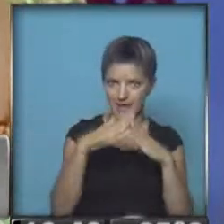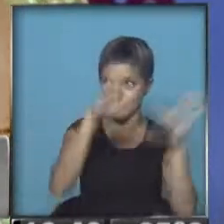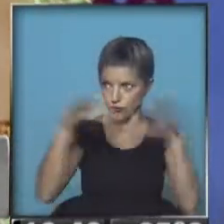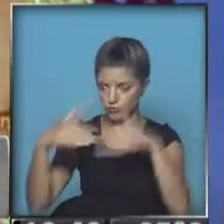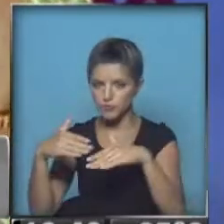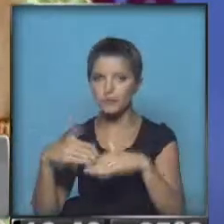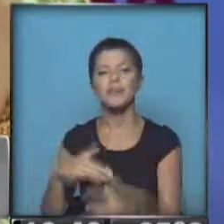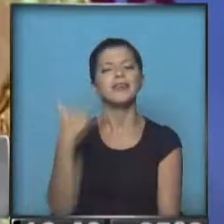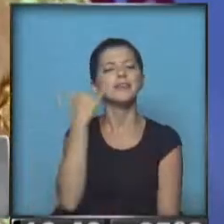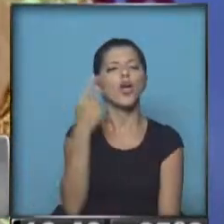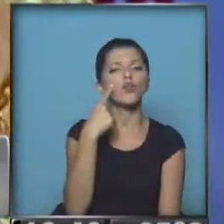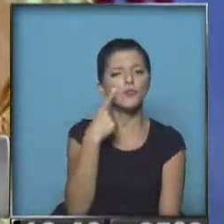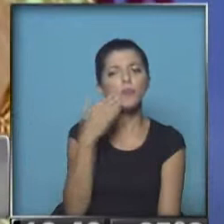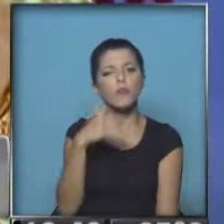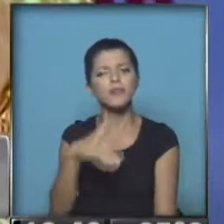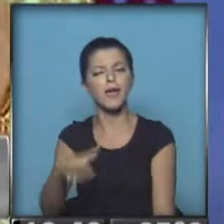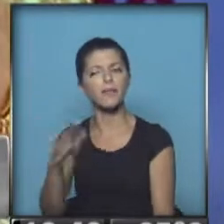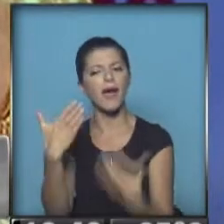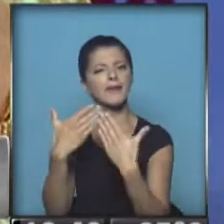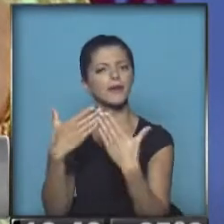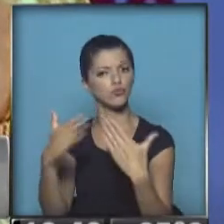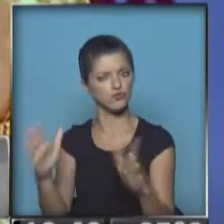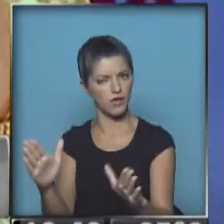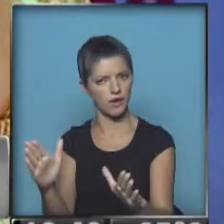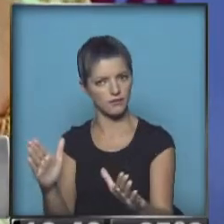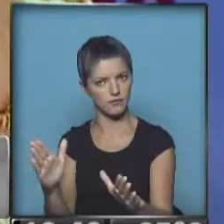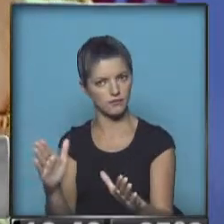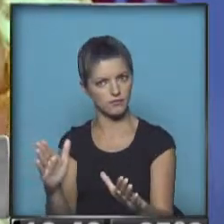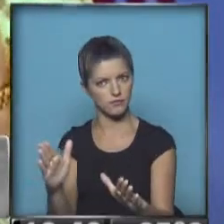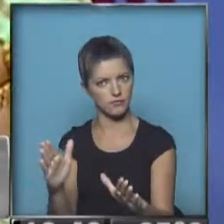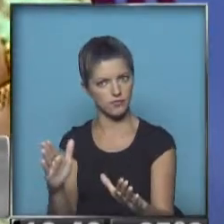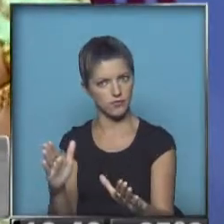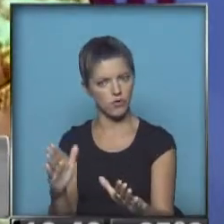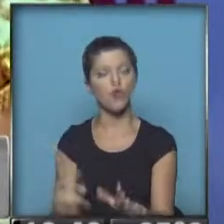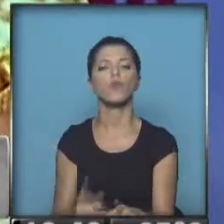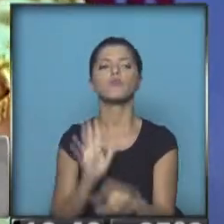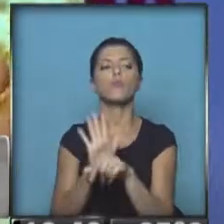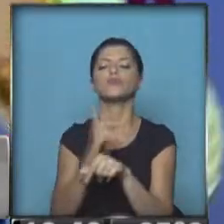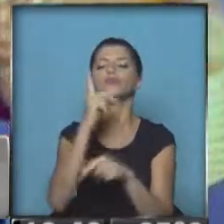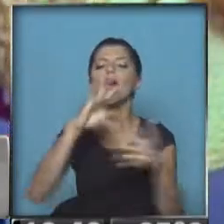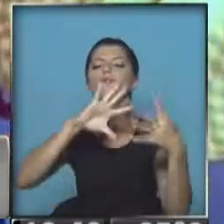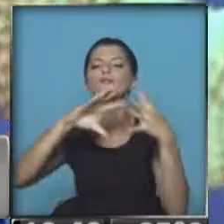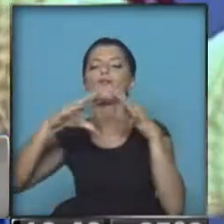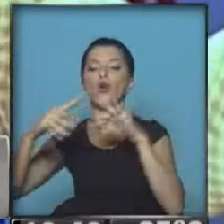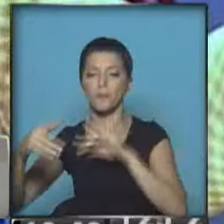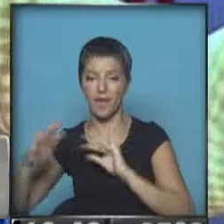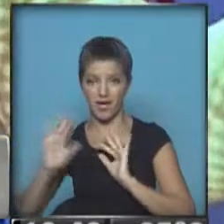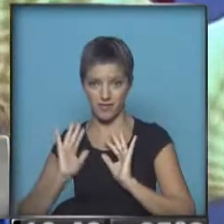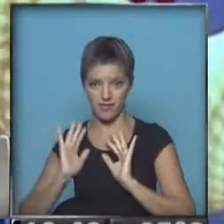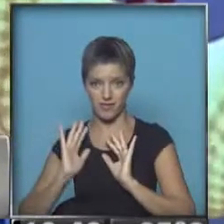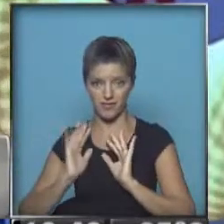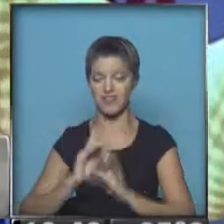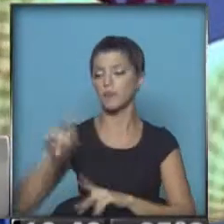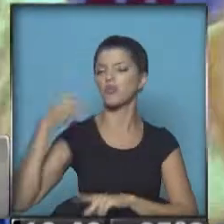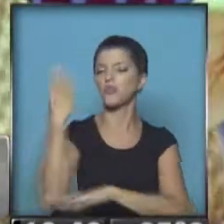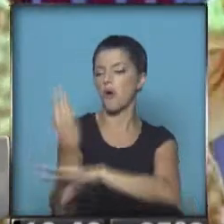rumores acerca de esa posible renuncia como una forma de deslegitimar al